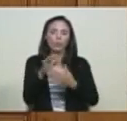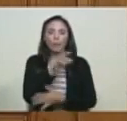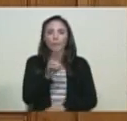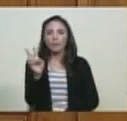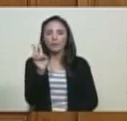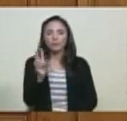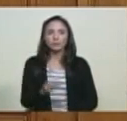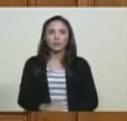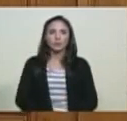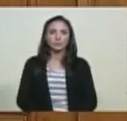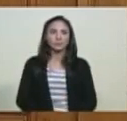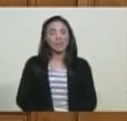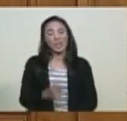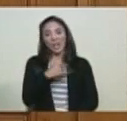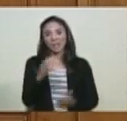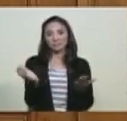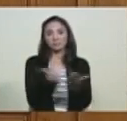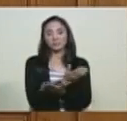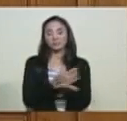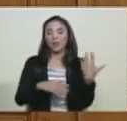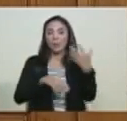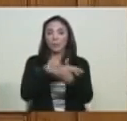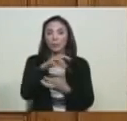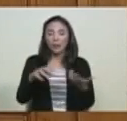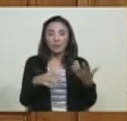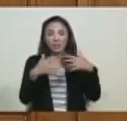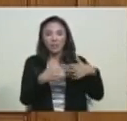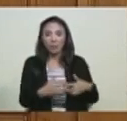Venezuela de las plagas que nos vienen de fuera.